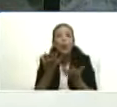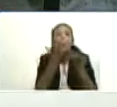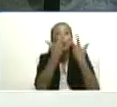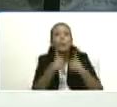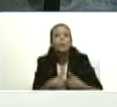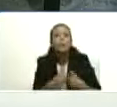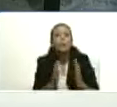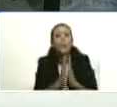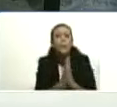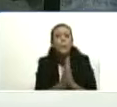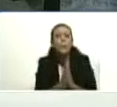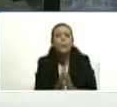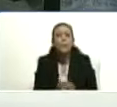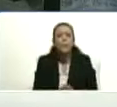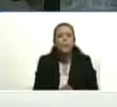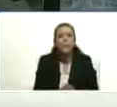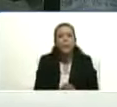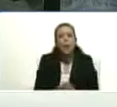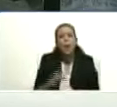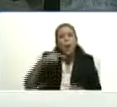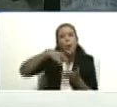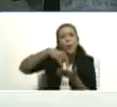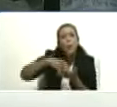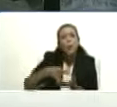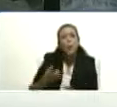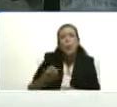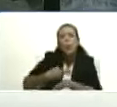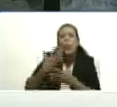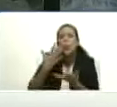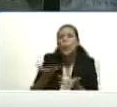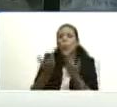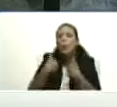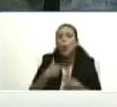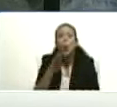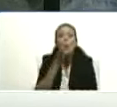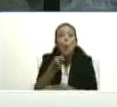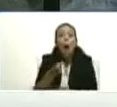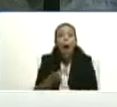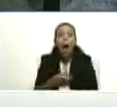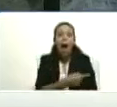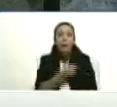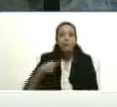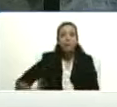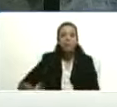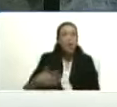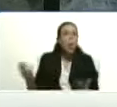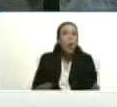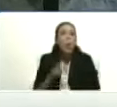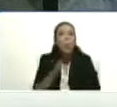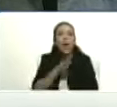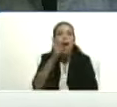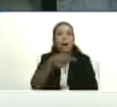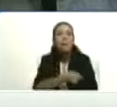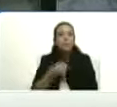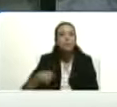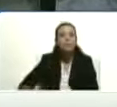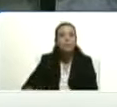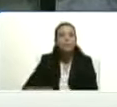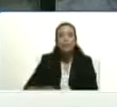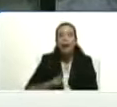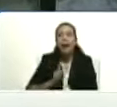cuéntame, la cava, ¿cómo hiciste para ir a Shanghái, chico? ¿Cómo hiciste para